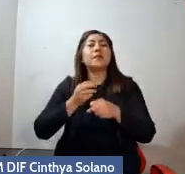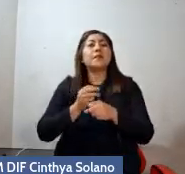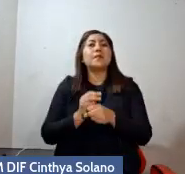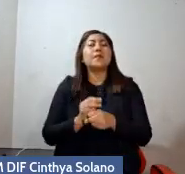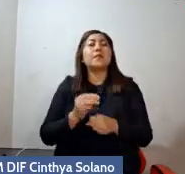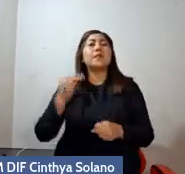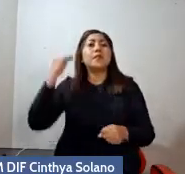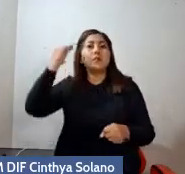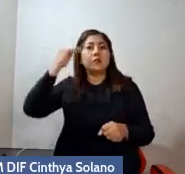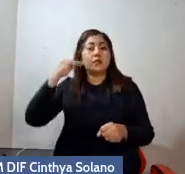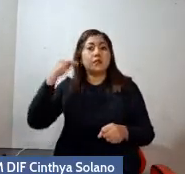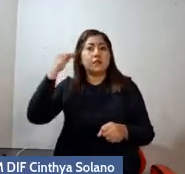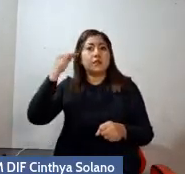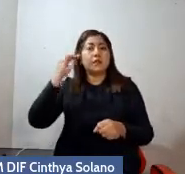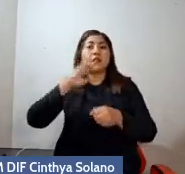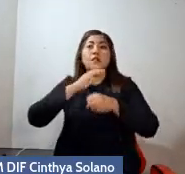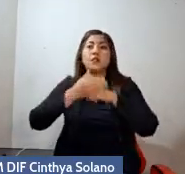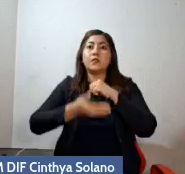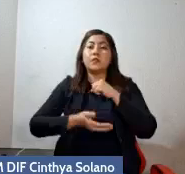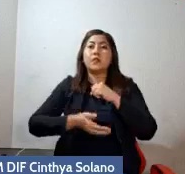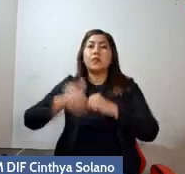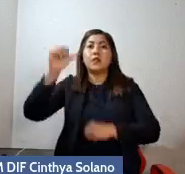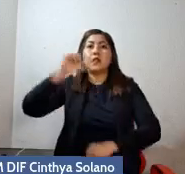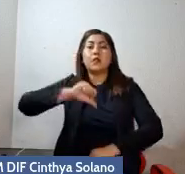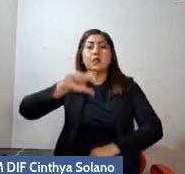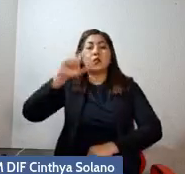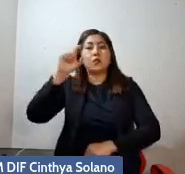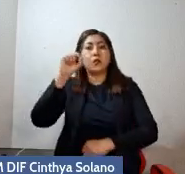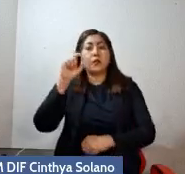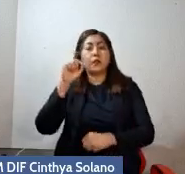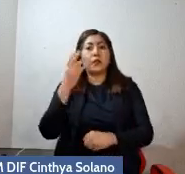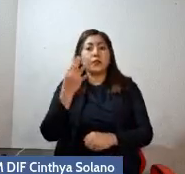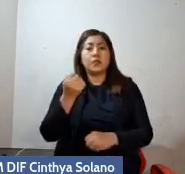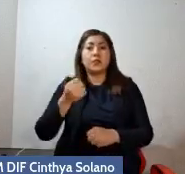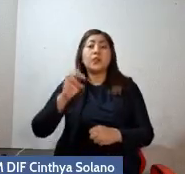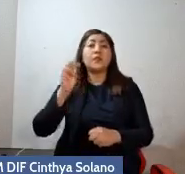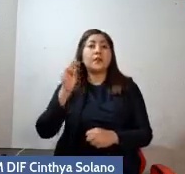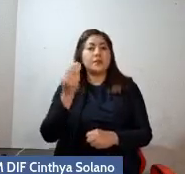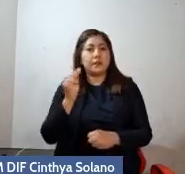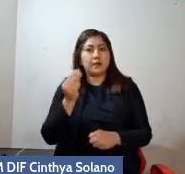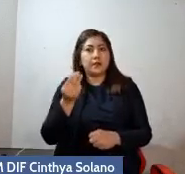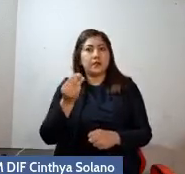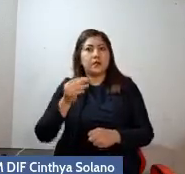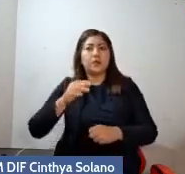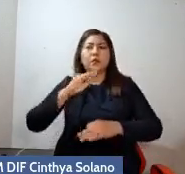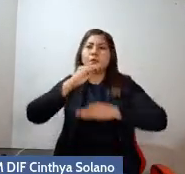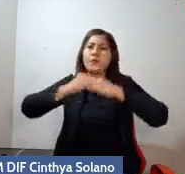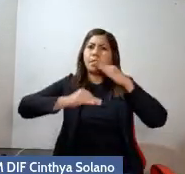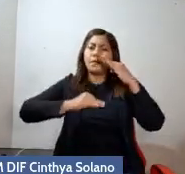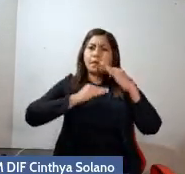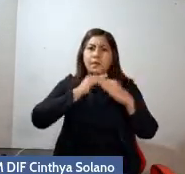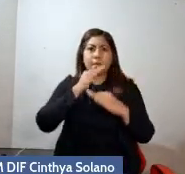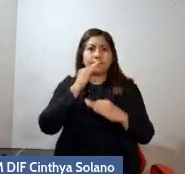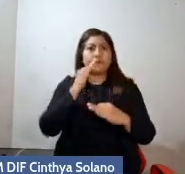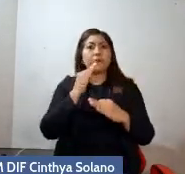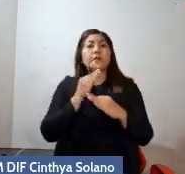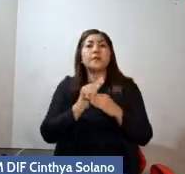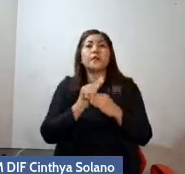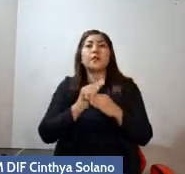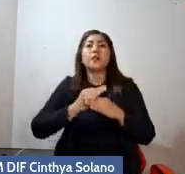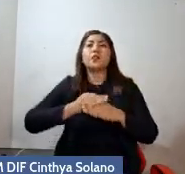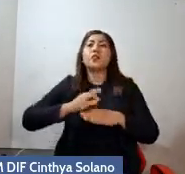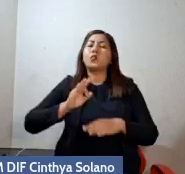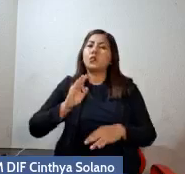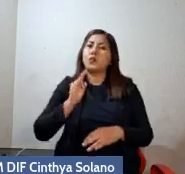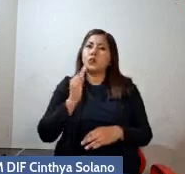nivel local, pudieron variar las fechas de inicio, pero todas, absolutamente todas, tanto las federales como las